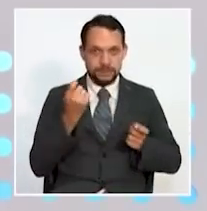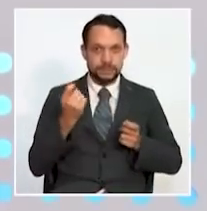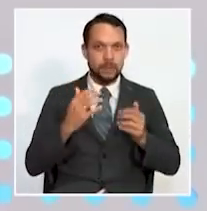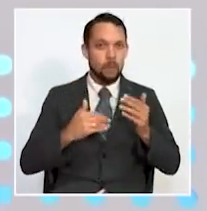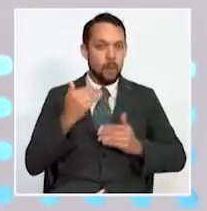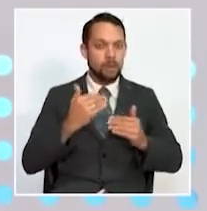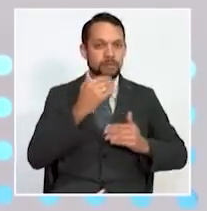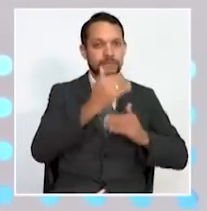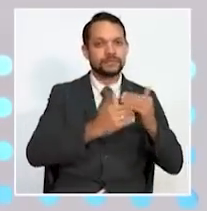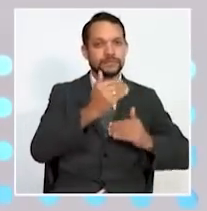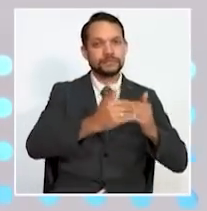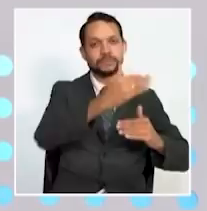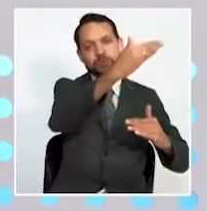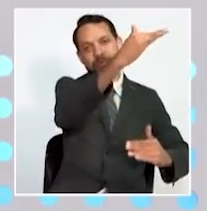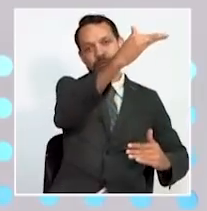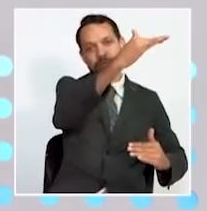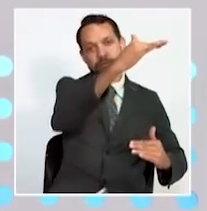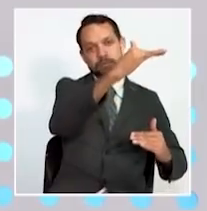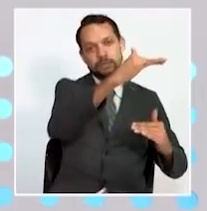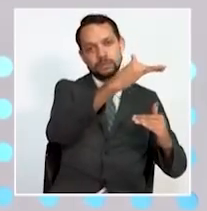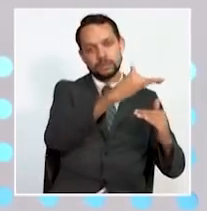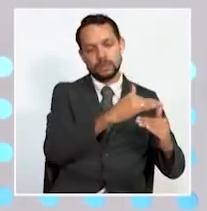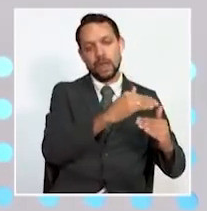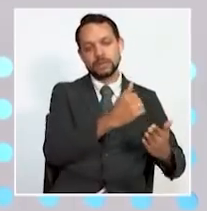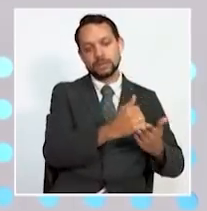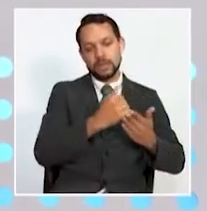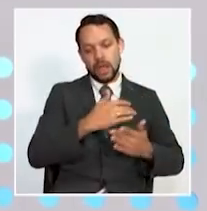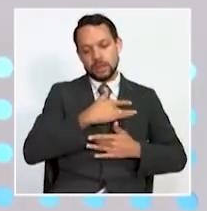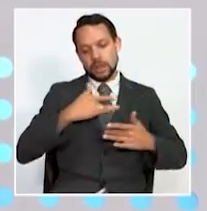el proceso de rehabilitación pulmonar mejora y el